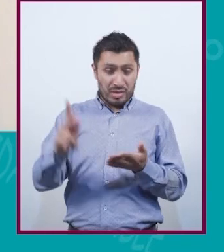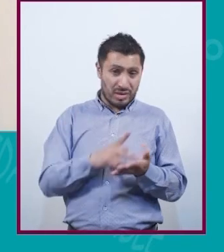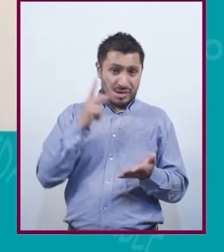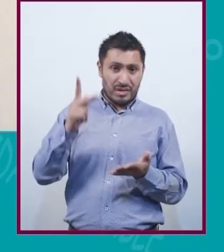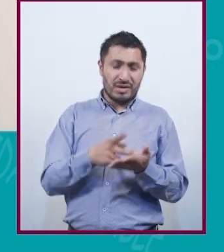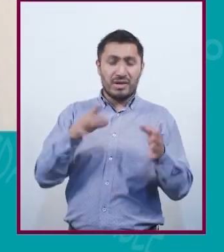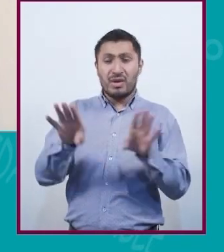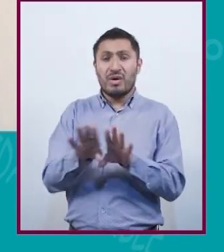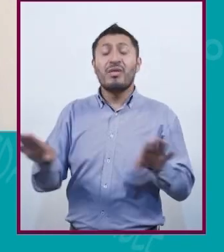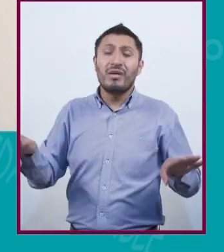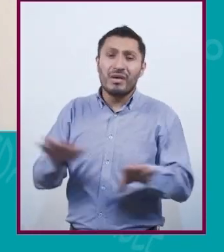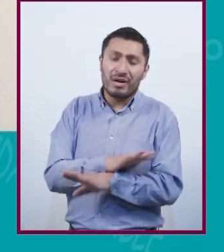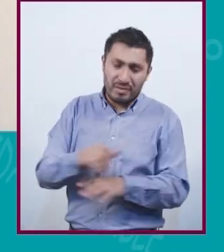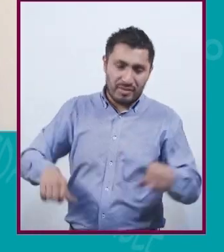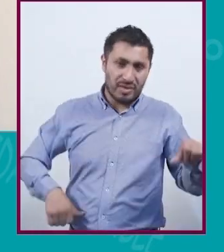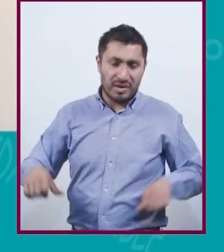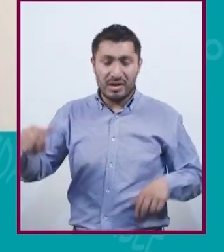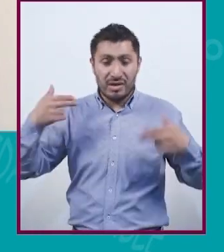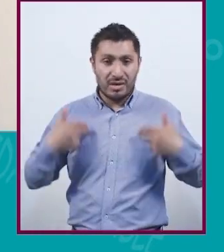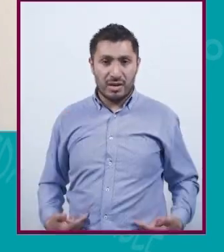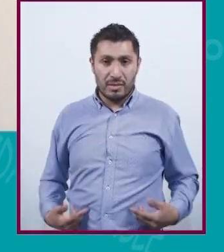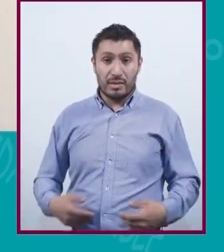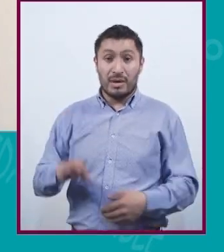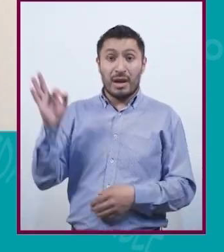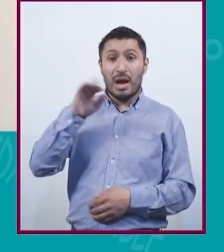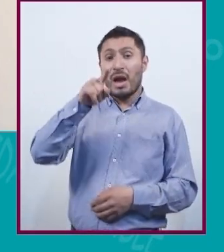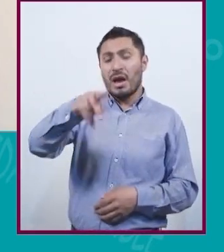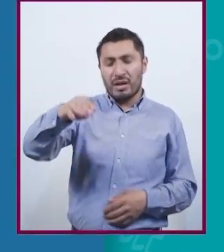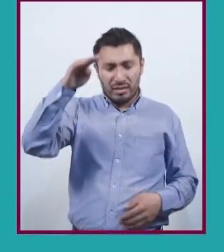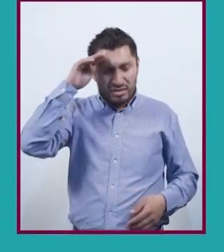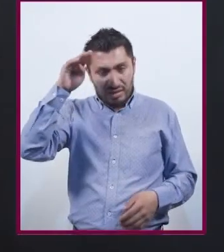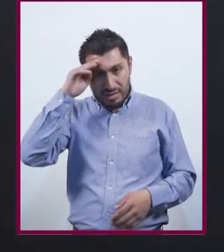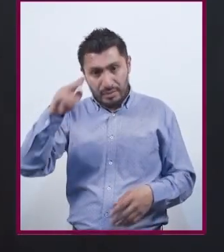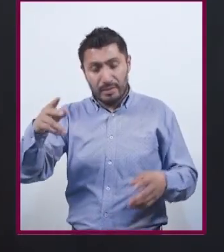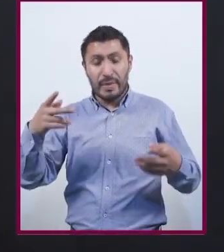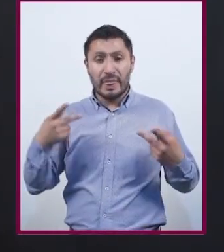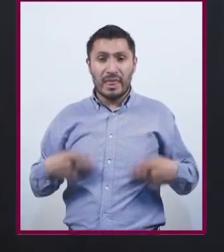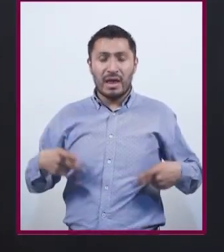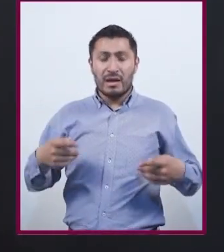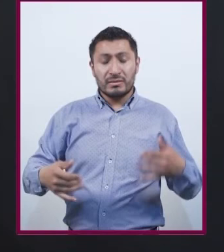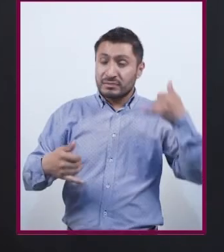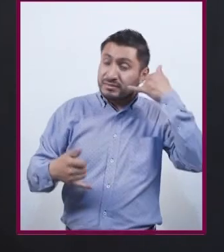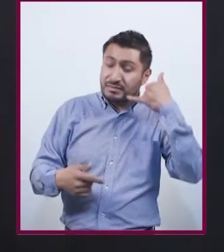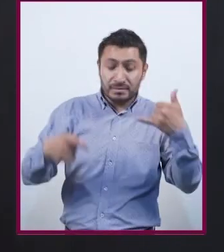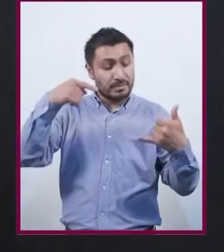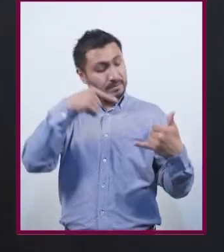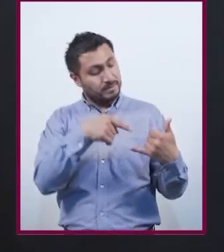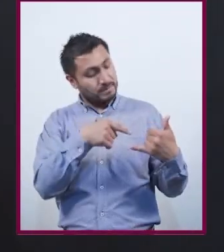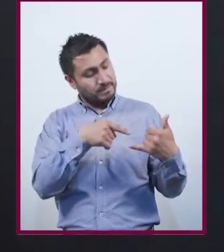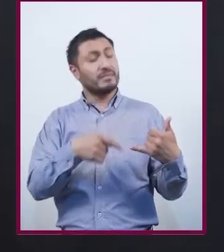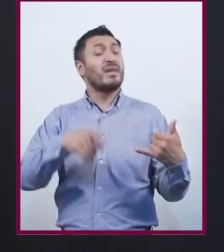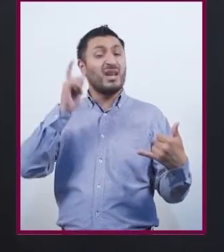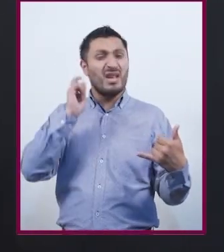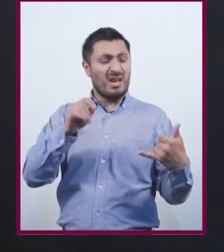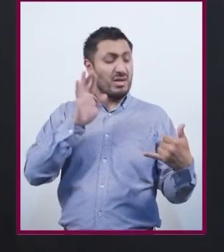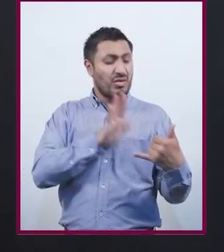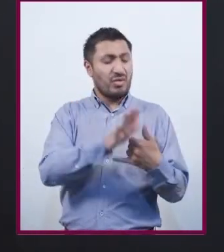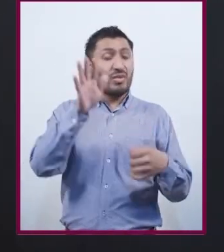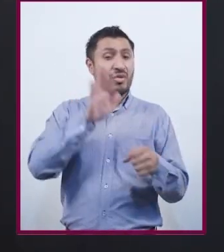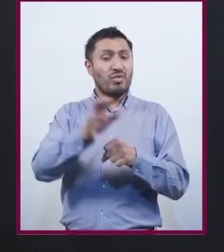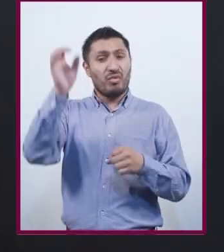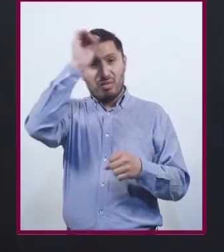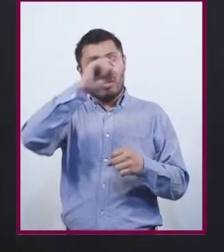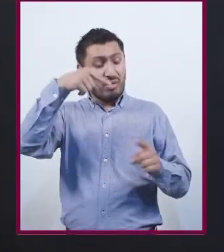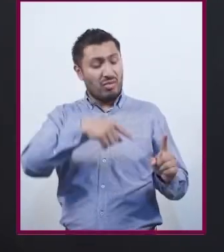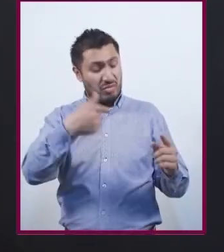incluso en muchos casos acaban reemplazando la acción humana, ¿no? ¿Alguna vez le has preguntado al asistente de tu teléfono